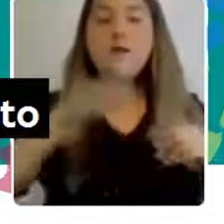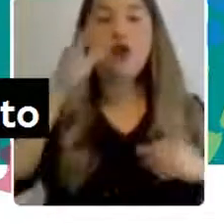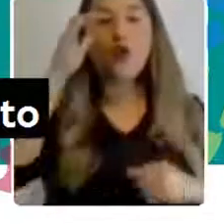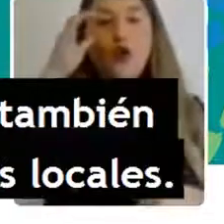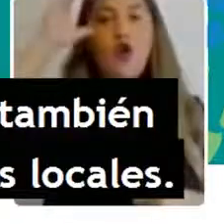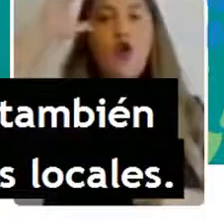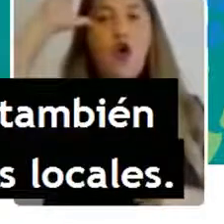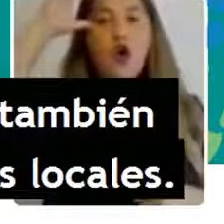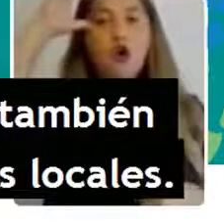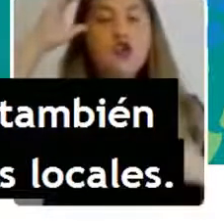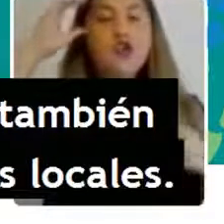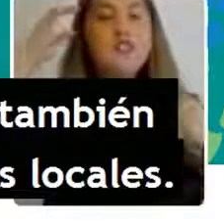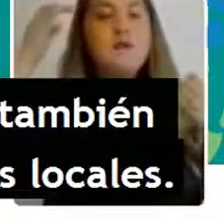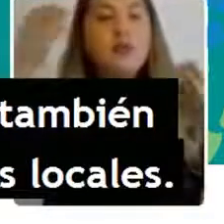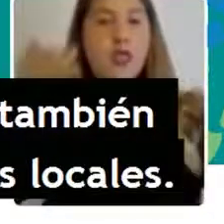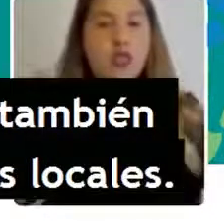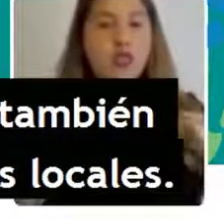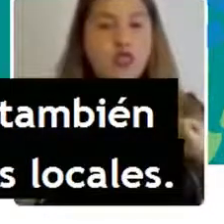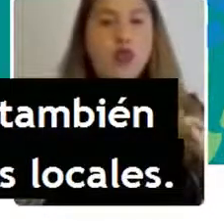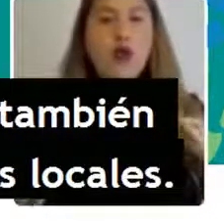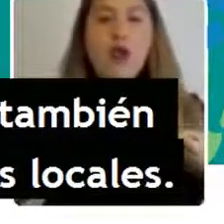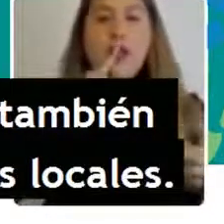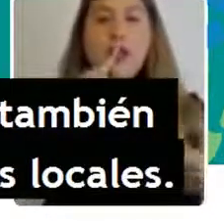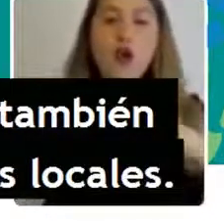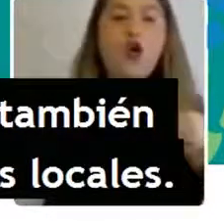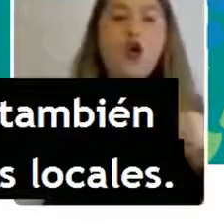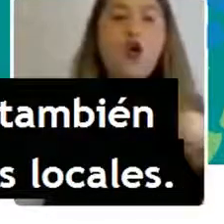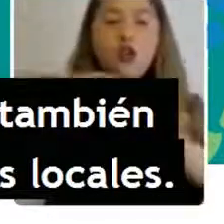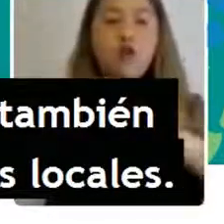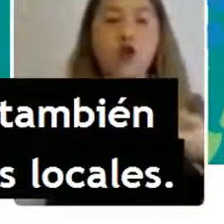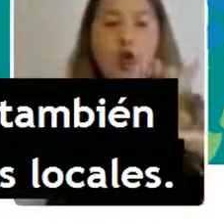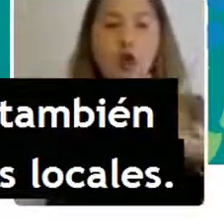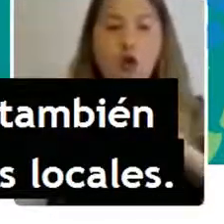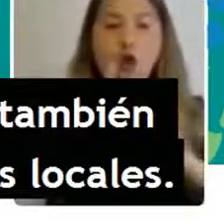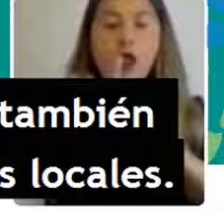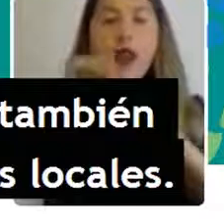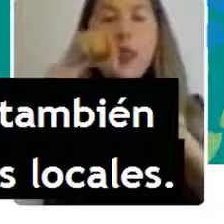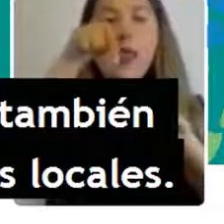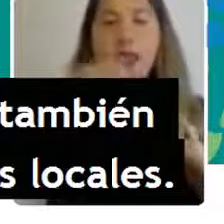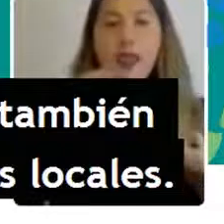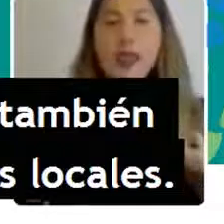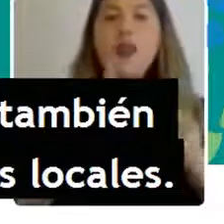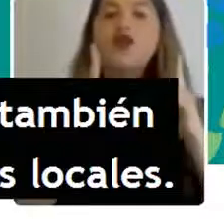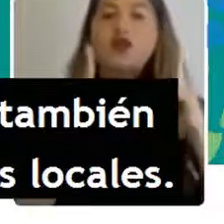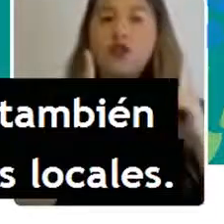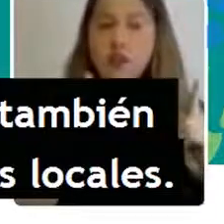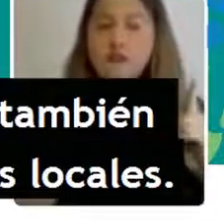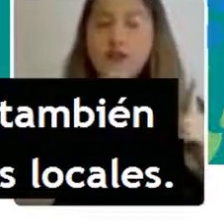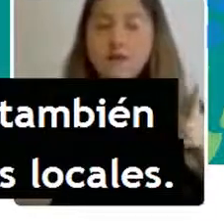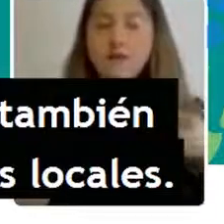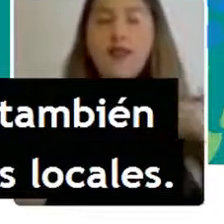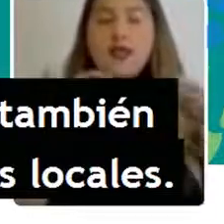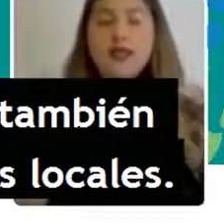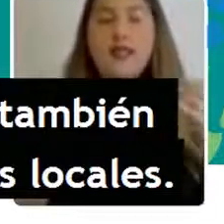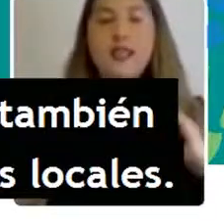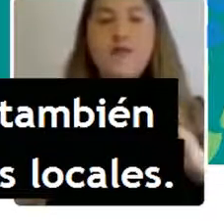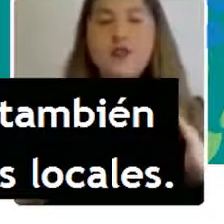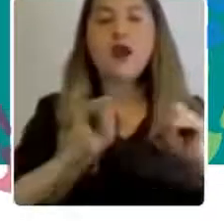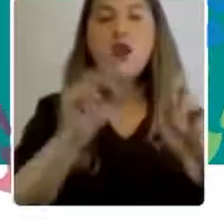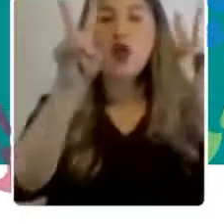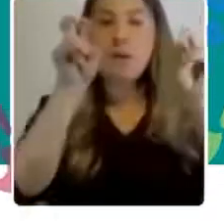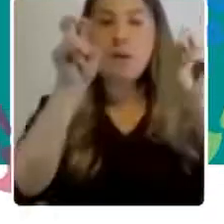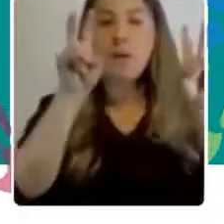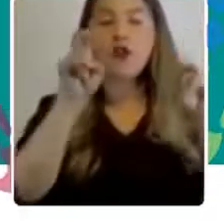es local, son tomas de decisiones locales, debe estar también informado por expertos clínicos y de políticas